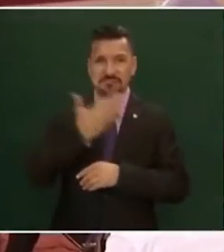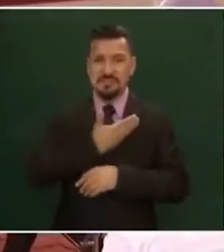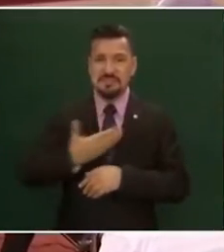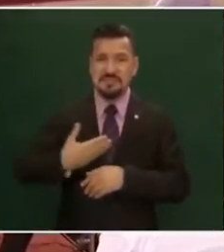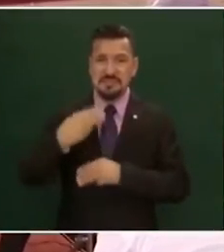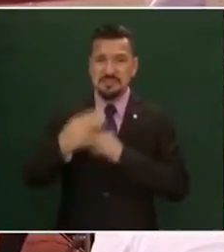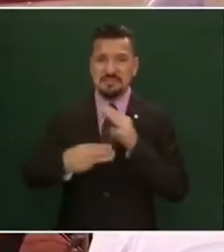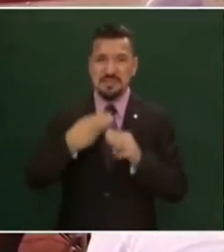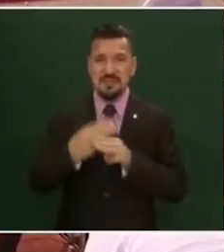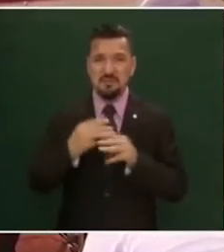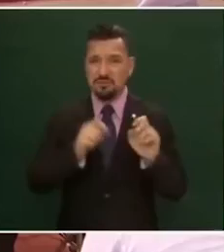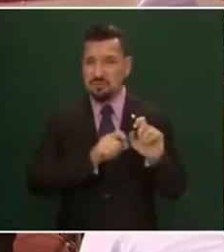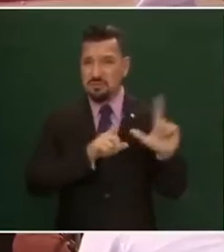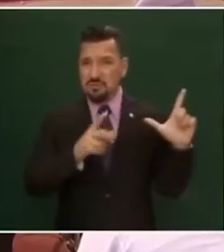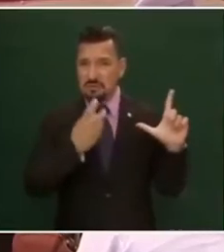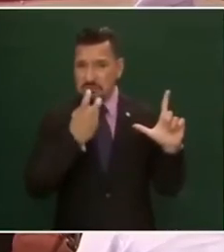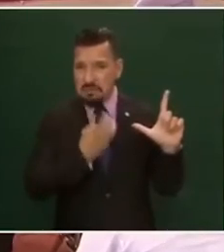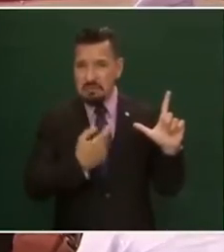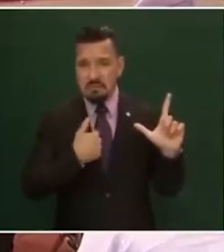mundo?